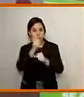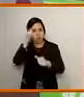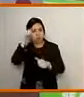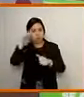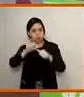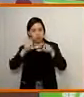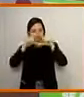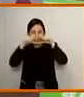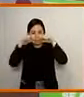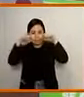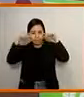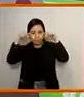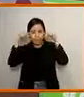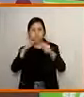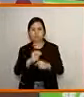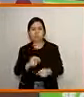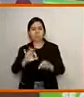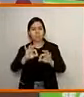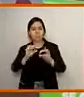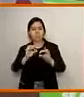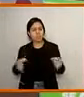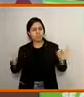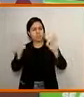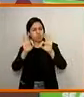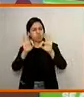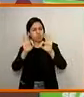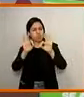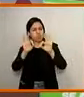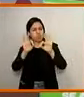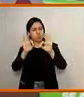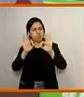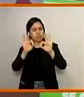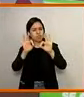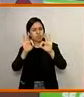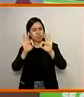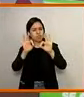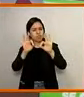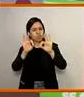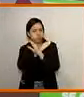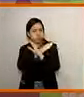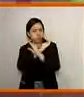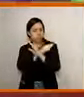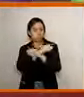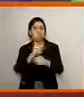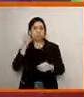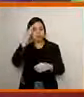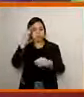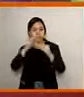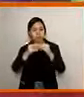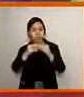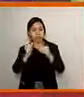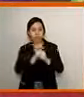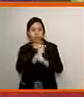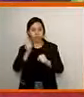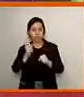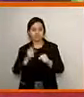que el uso de la mascarilla es esencial para evitar la propagación del virus. Ahora sí, conozcamos el primer número afortunado, su primer